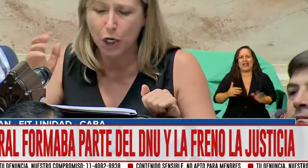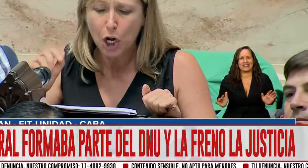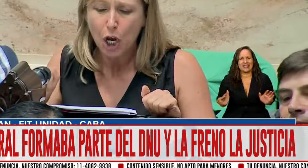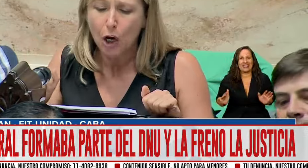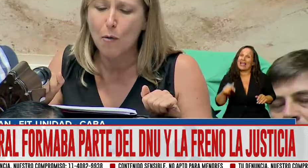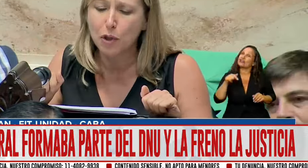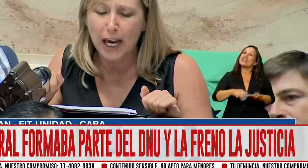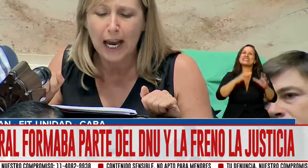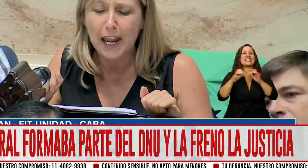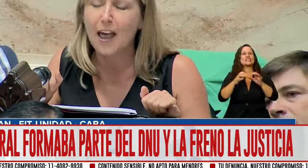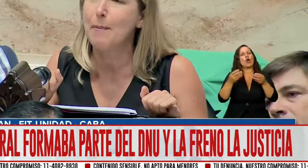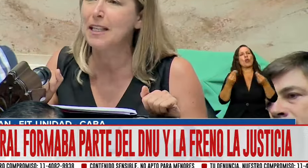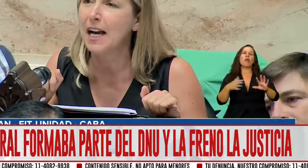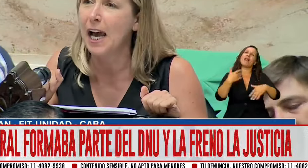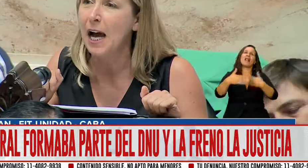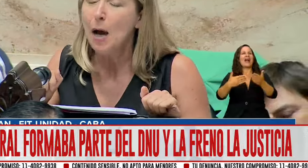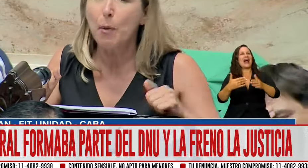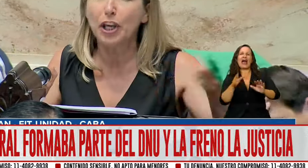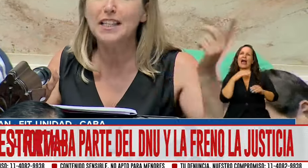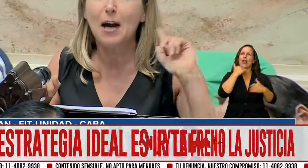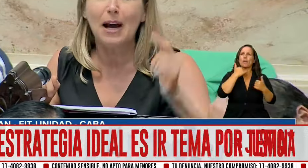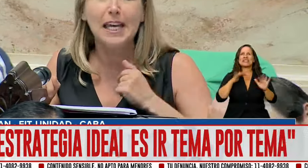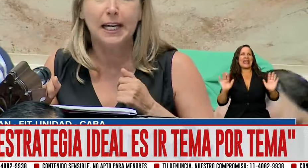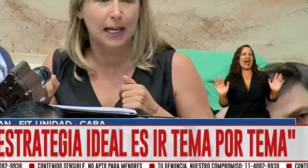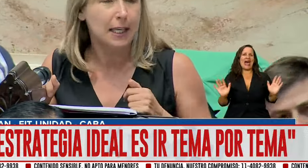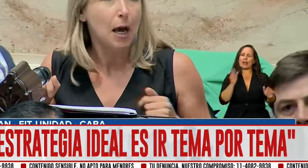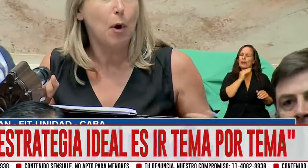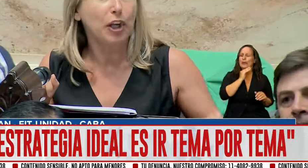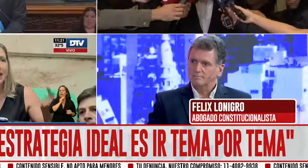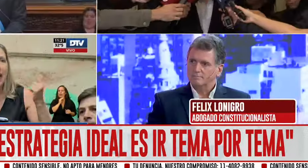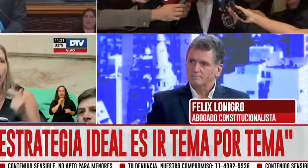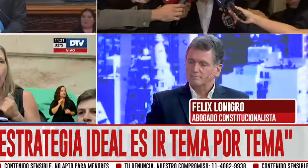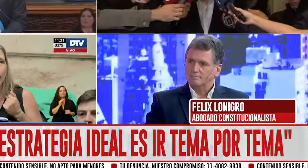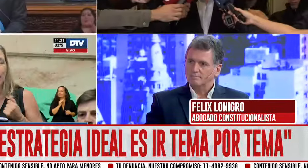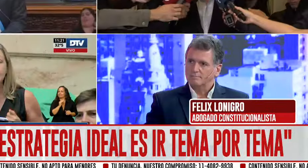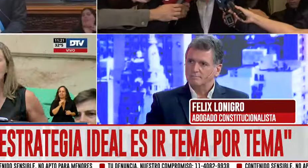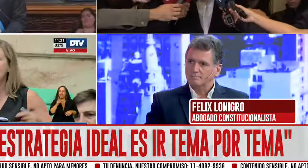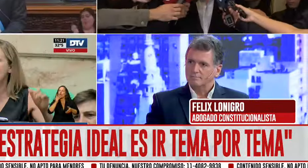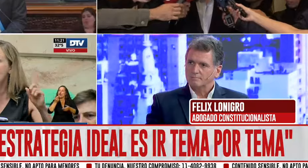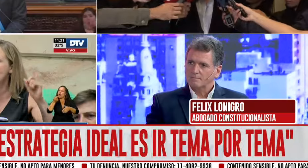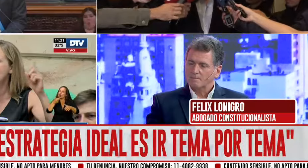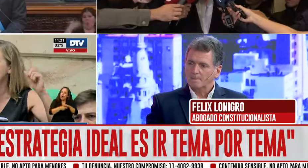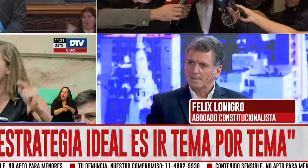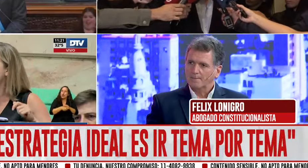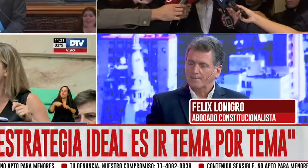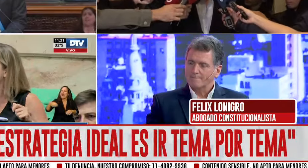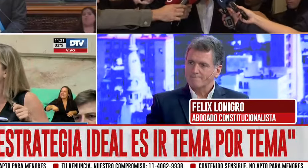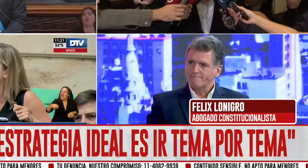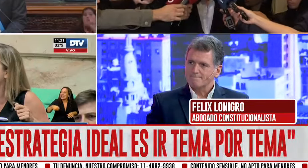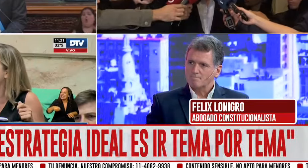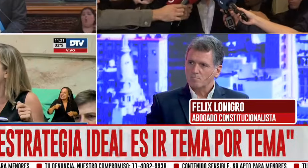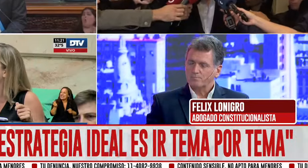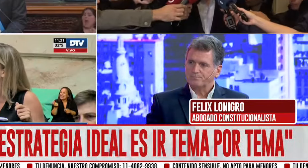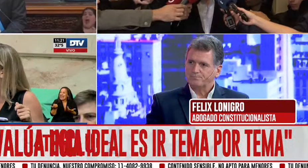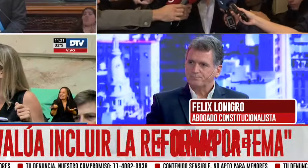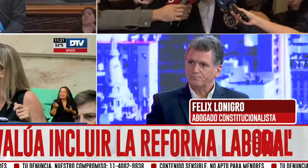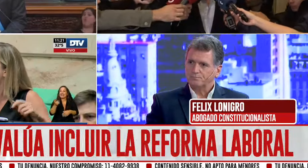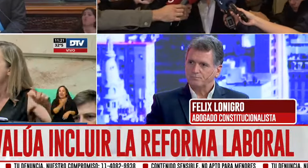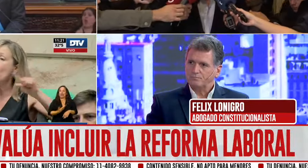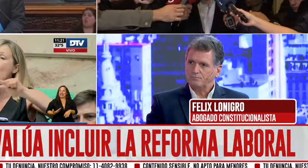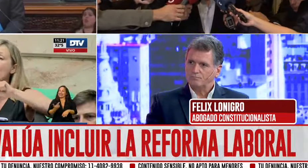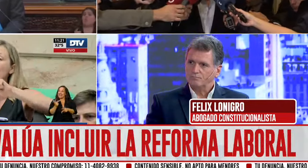aparentemente los radicales, fundamentalmente, algunos del PRO, no están muy de acuerdo con las fórmulas que se van a aplicar. Entonces, ¿te voto esto,